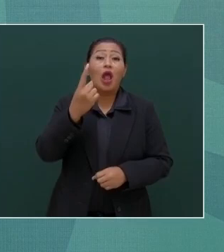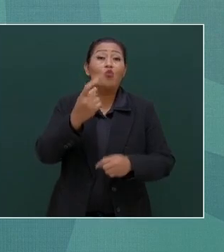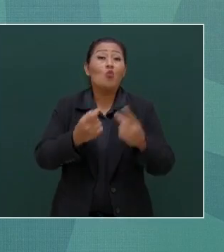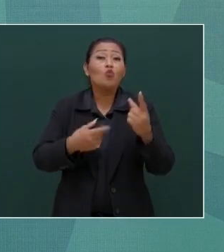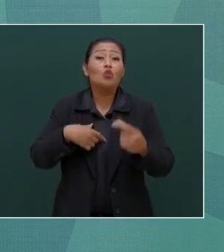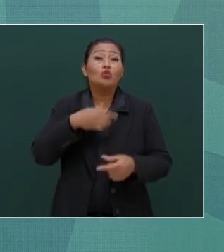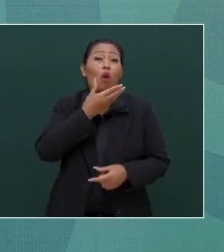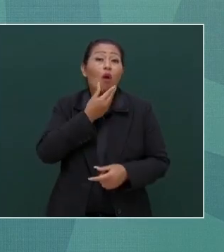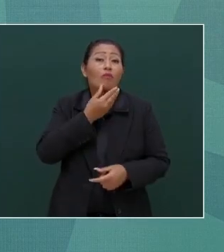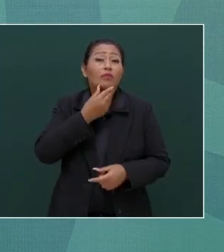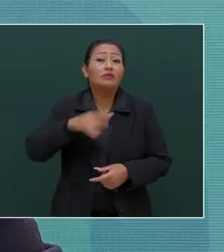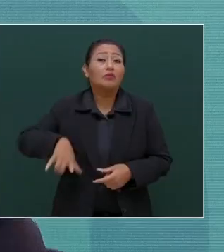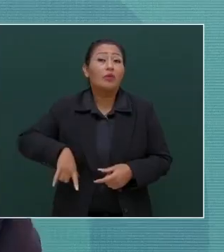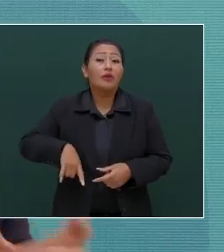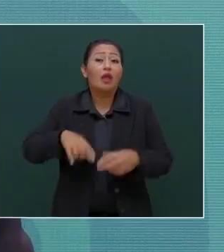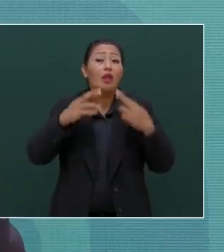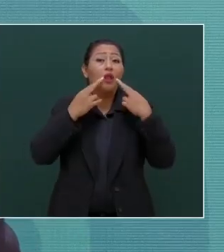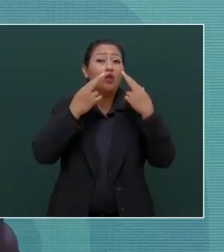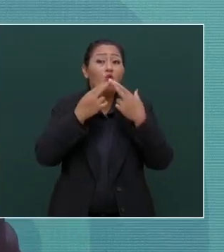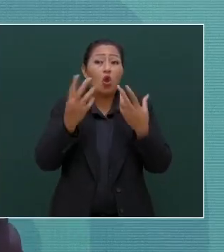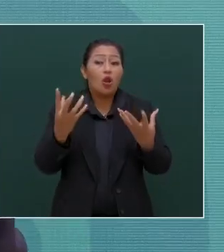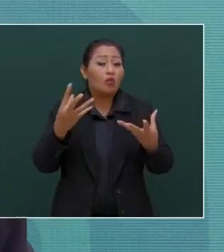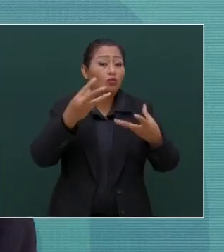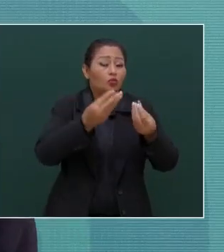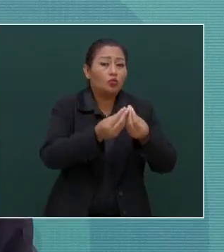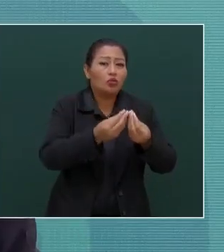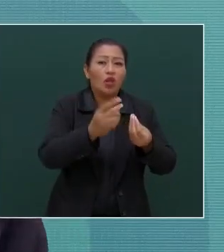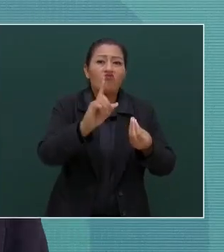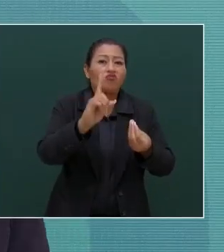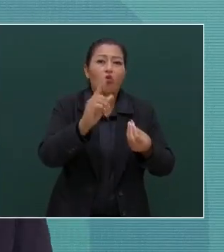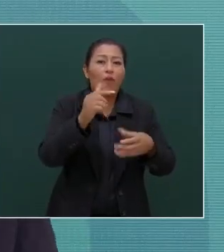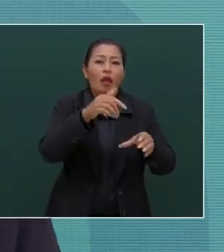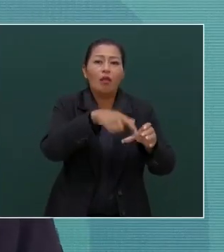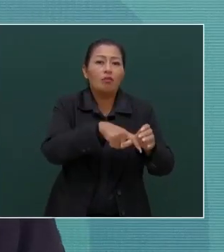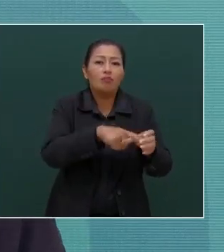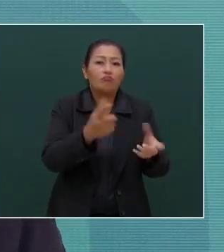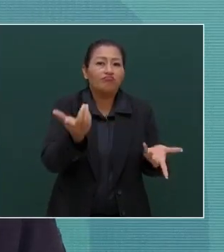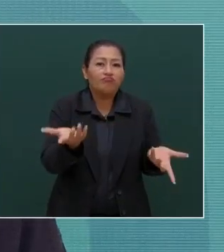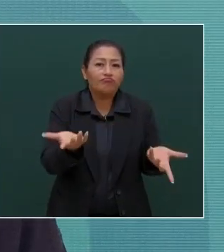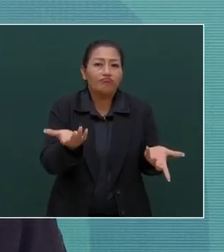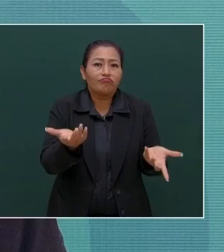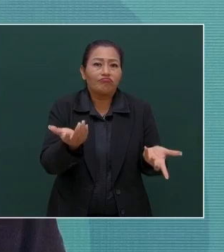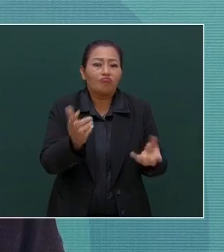asisten a las reuniones de seguridad en los estados.